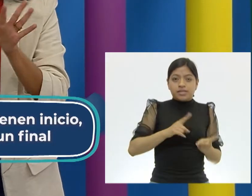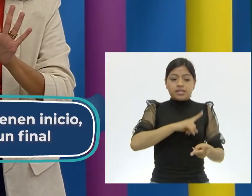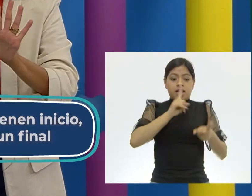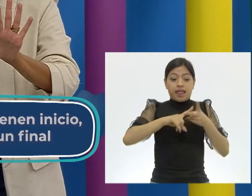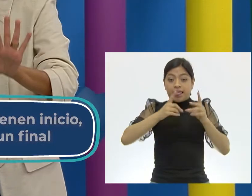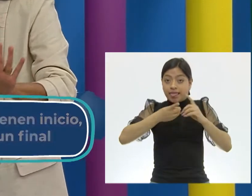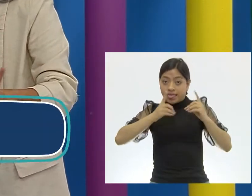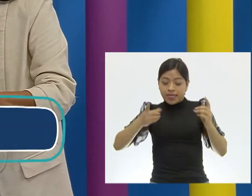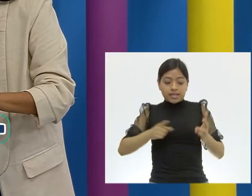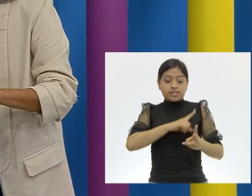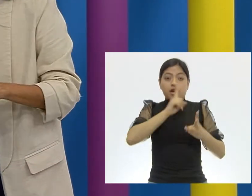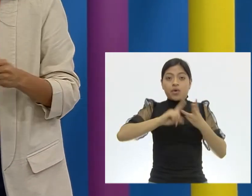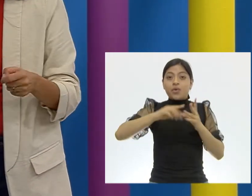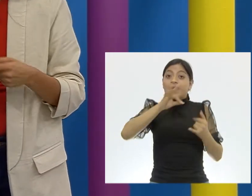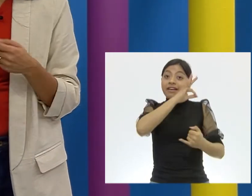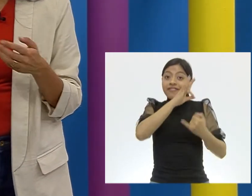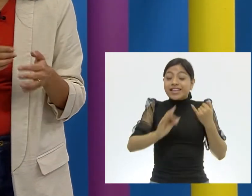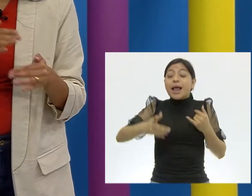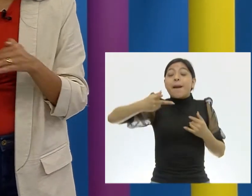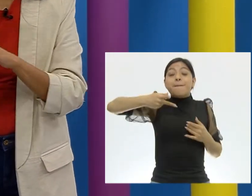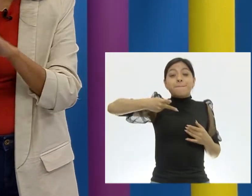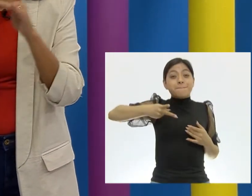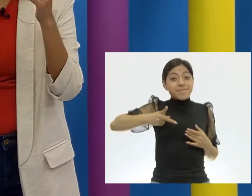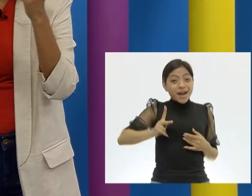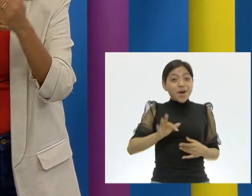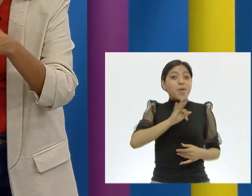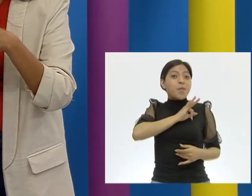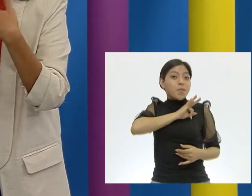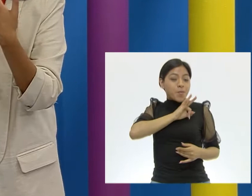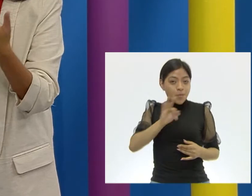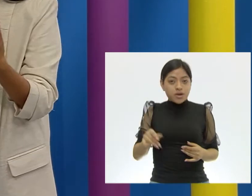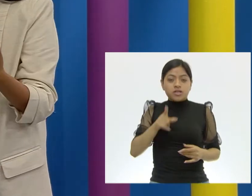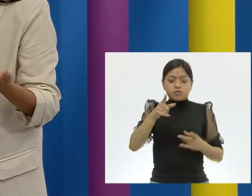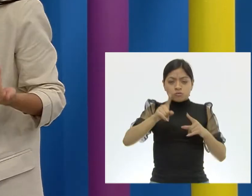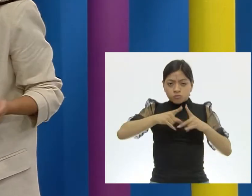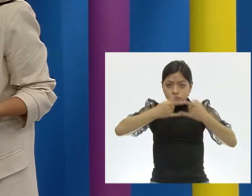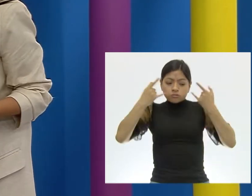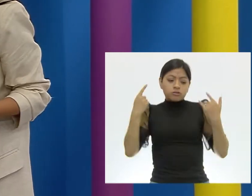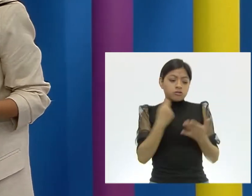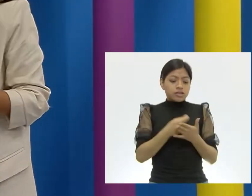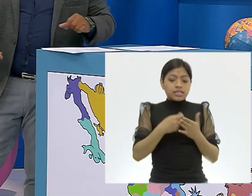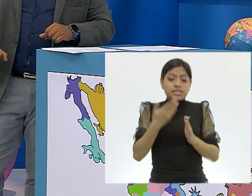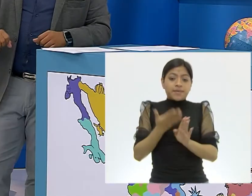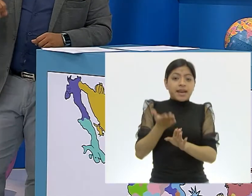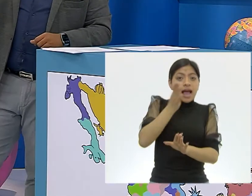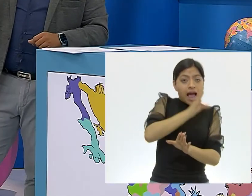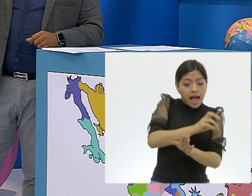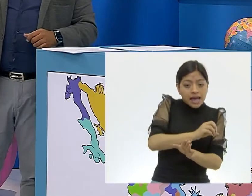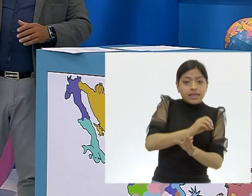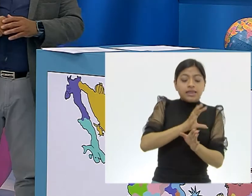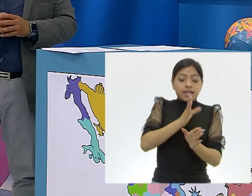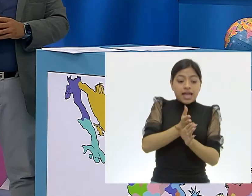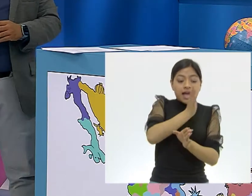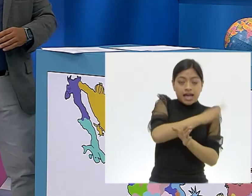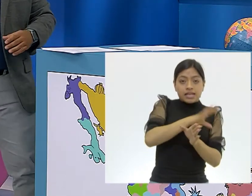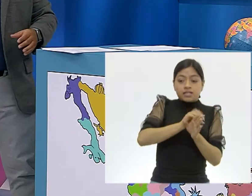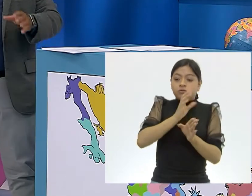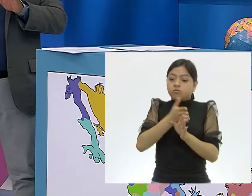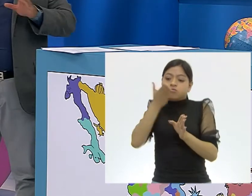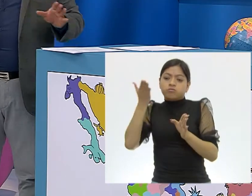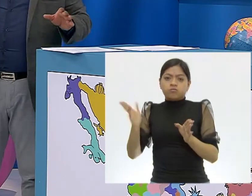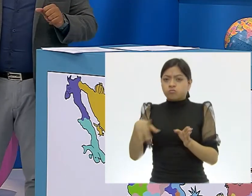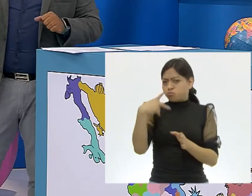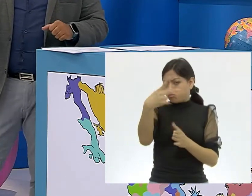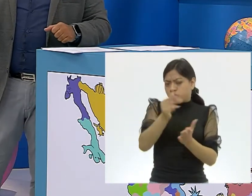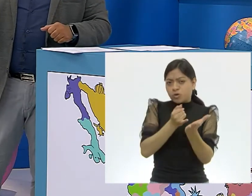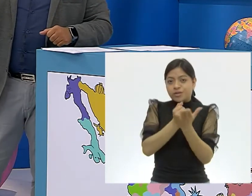final. Pero podemos jugar con el orden en el que van estos. Muy bien, María, eres muy inteligente, al igual que